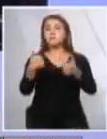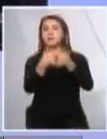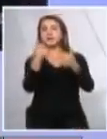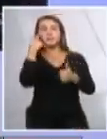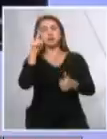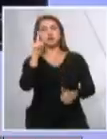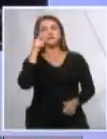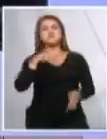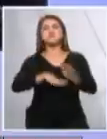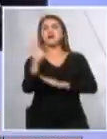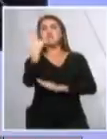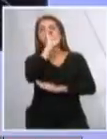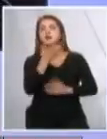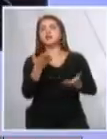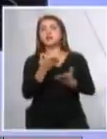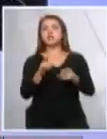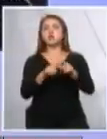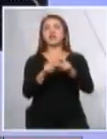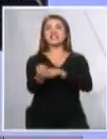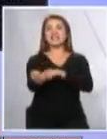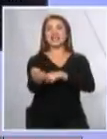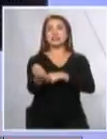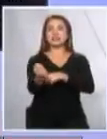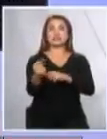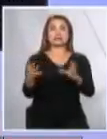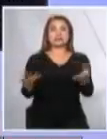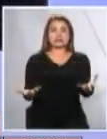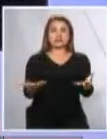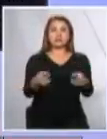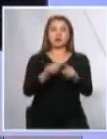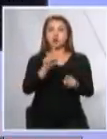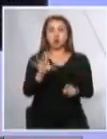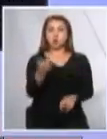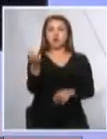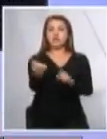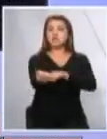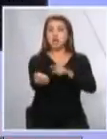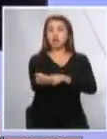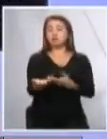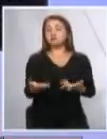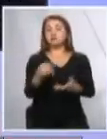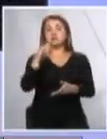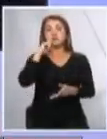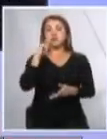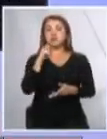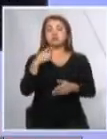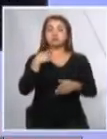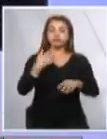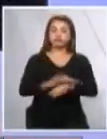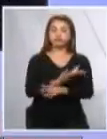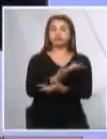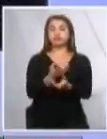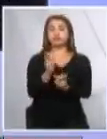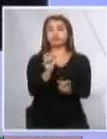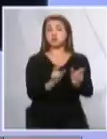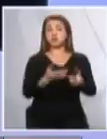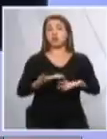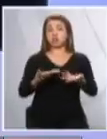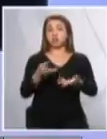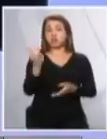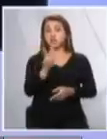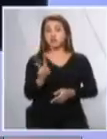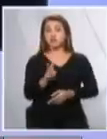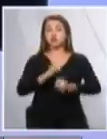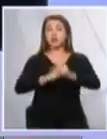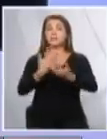creo que lo que se está buscando es sangre. Y cuando no encuentran sangre, finalmente llegan a cosas como esta, donde la gente prestó servicio a